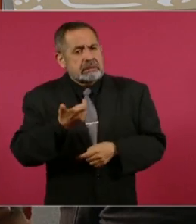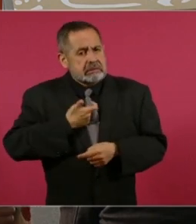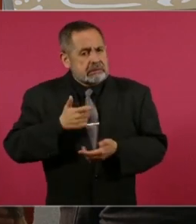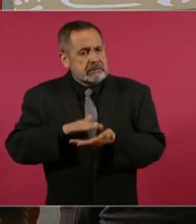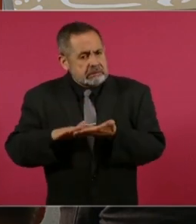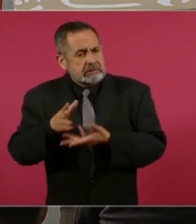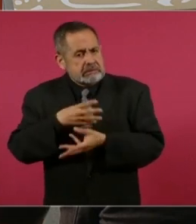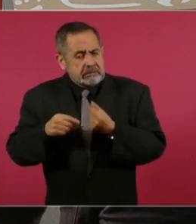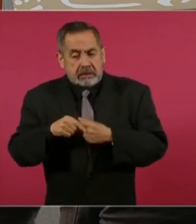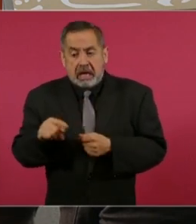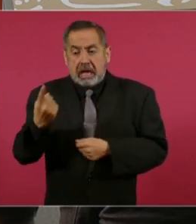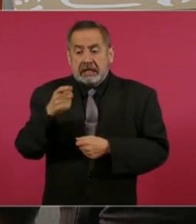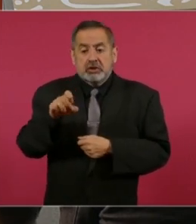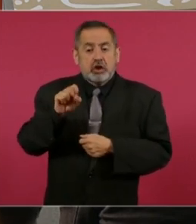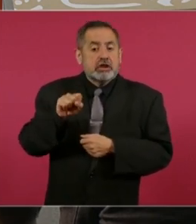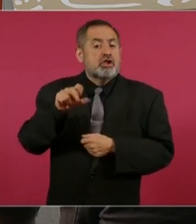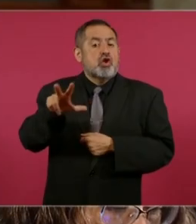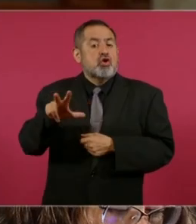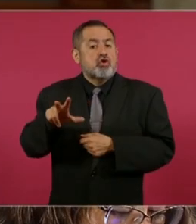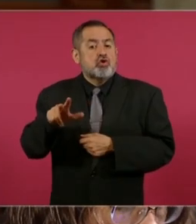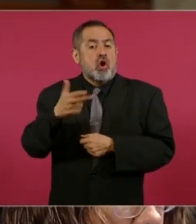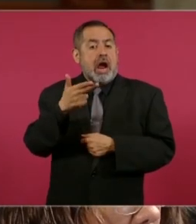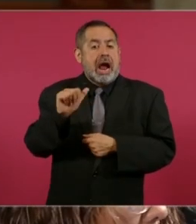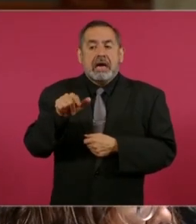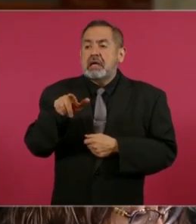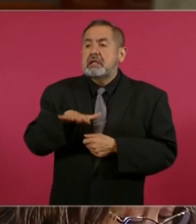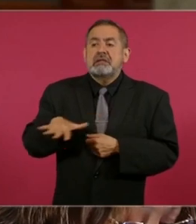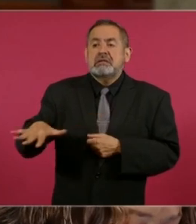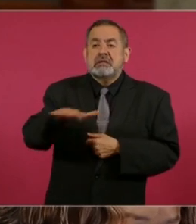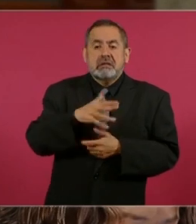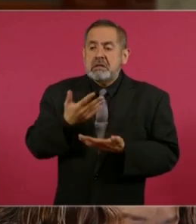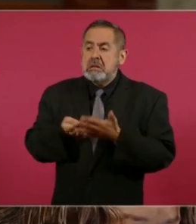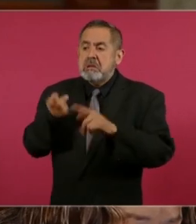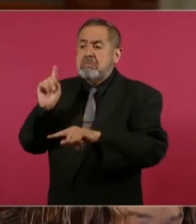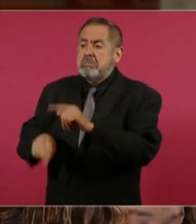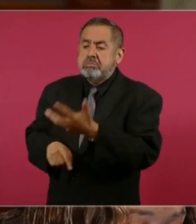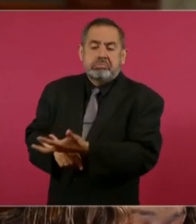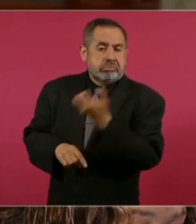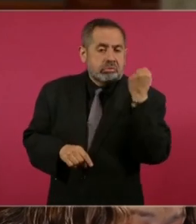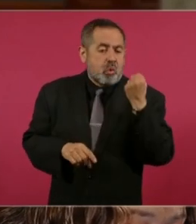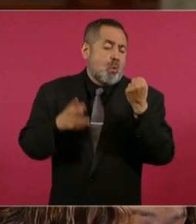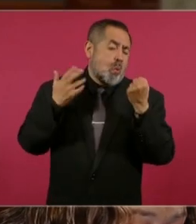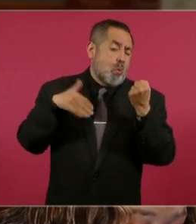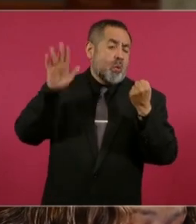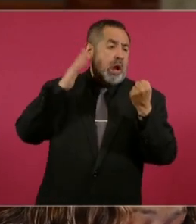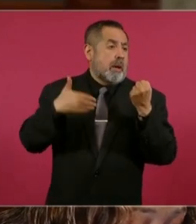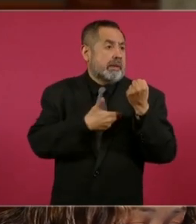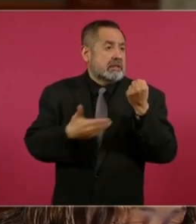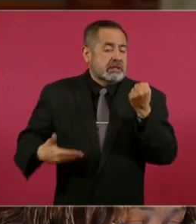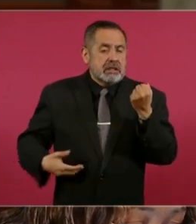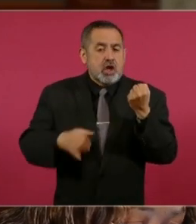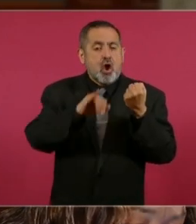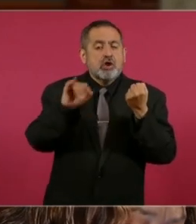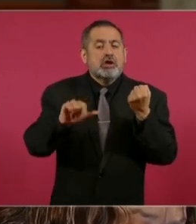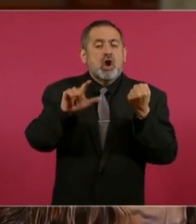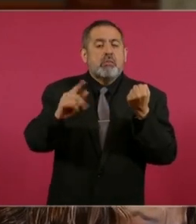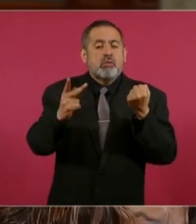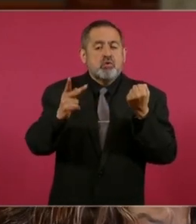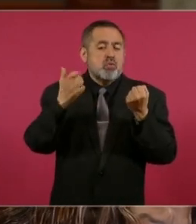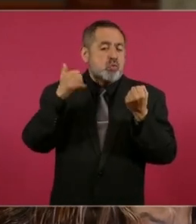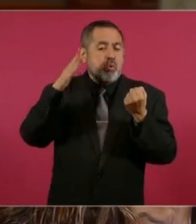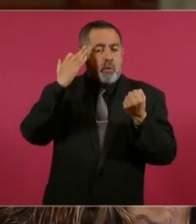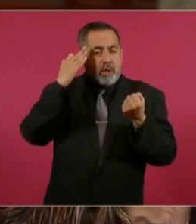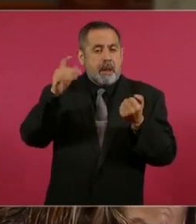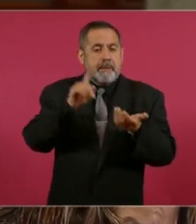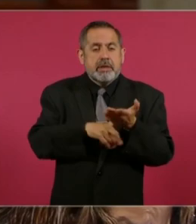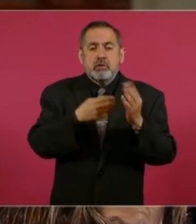de 168 hectáreas de tierras despojadas mediante un decreto del presidente José López Portillo a finales de la